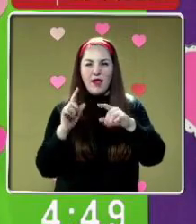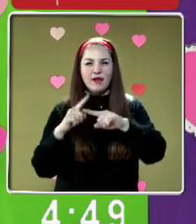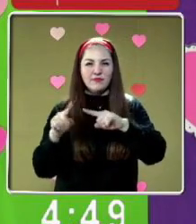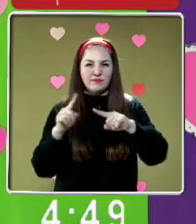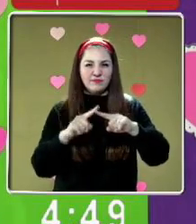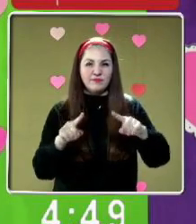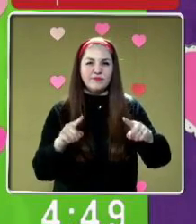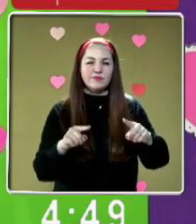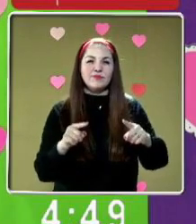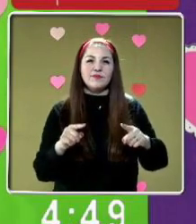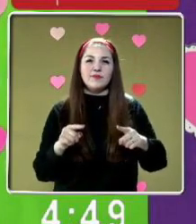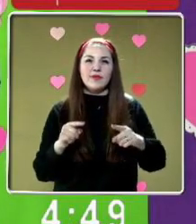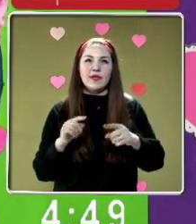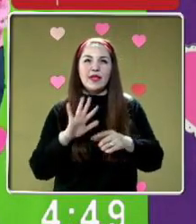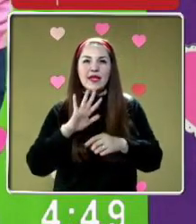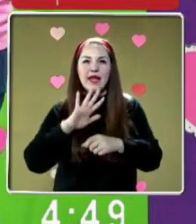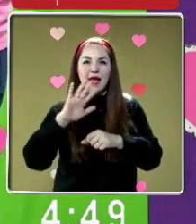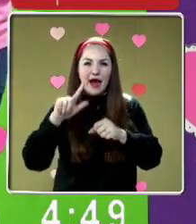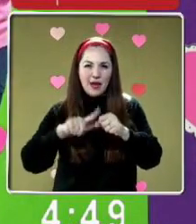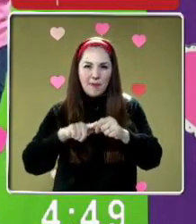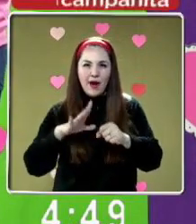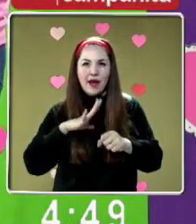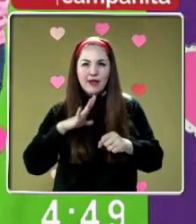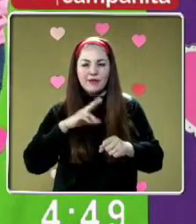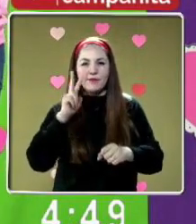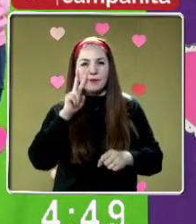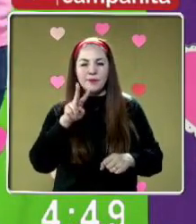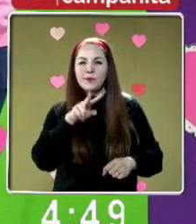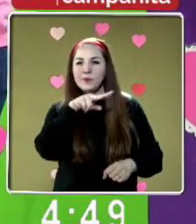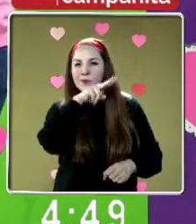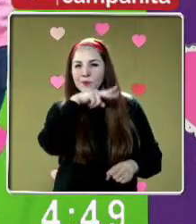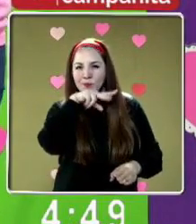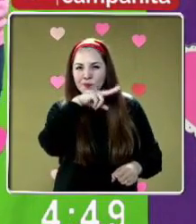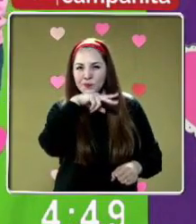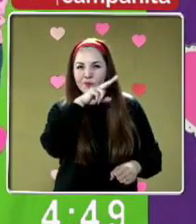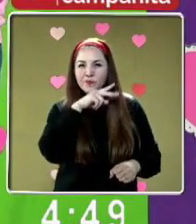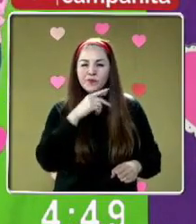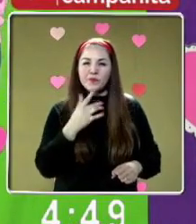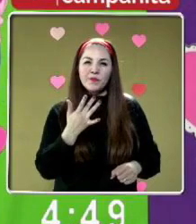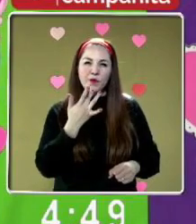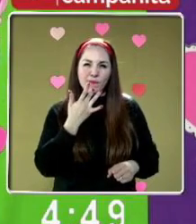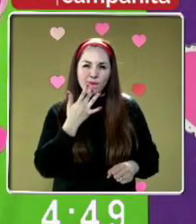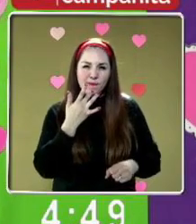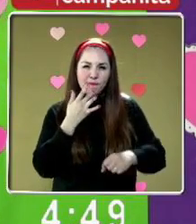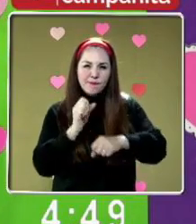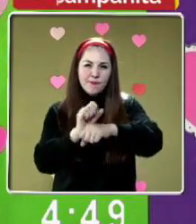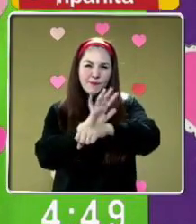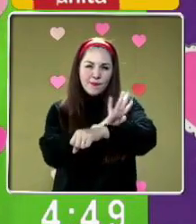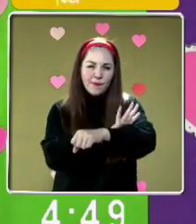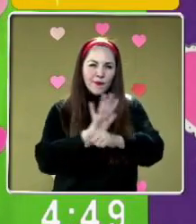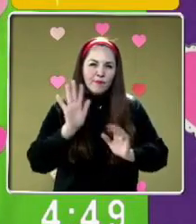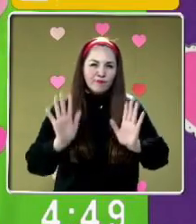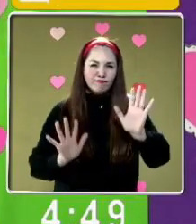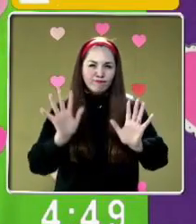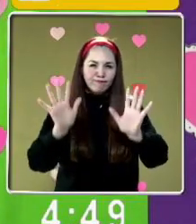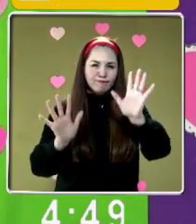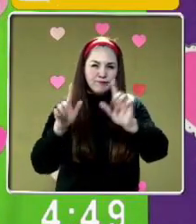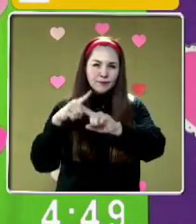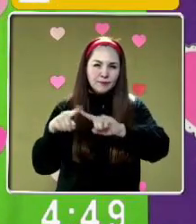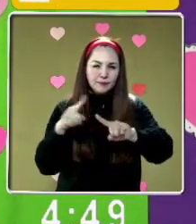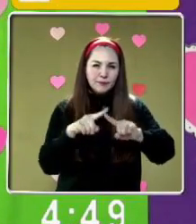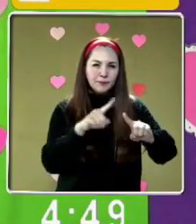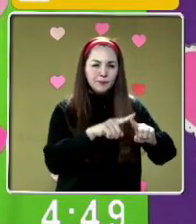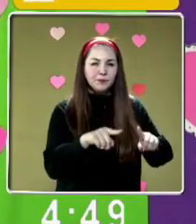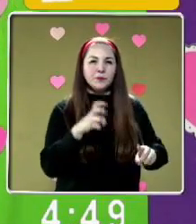sobre su fauna? Bueno, en fauna tenemos serpientes y lagartijas, o también otro tipo de reptiles. Que okay. precisamente